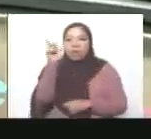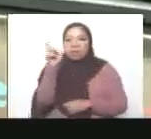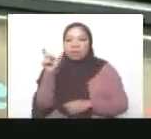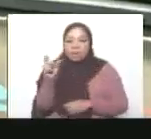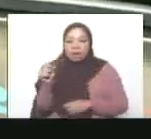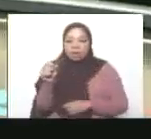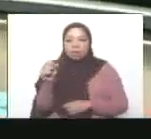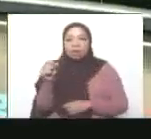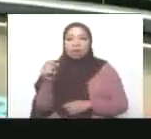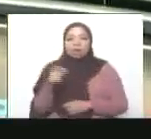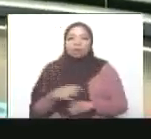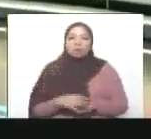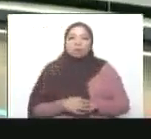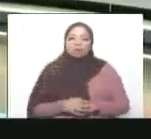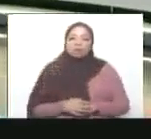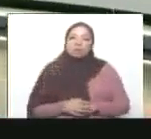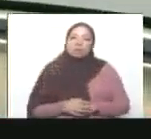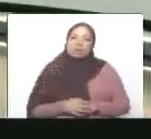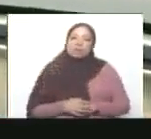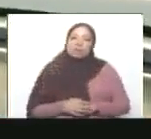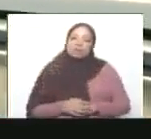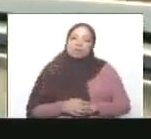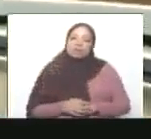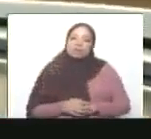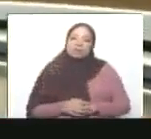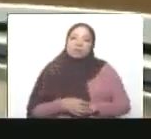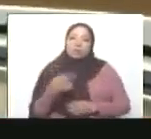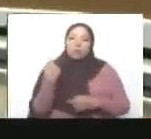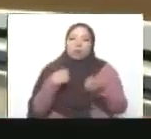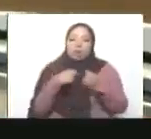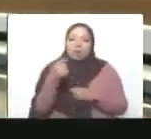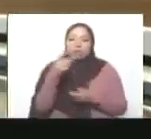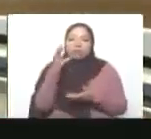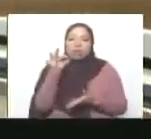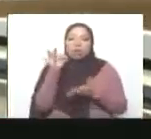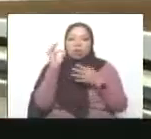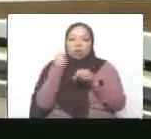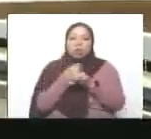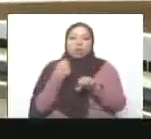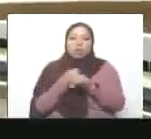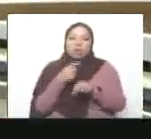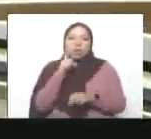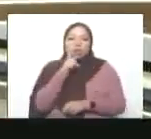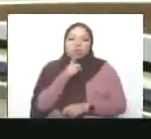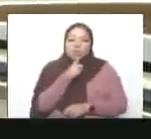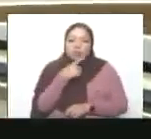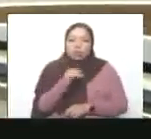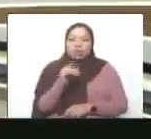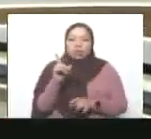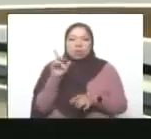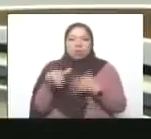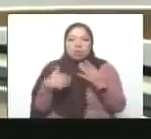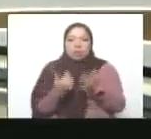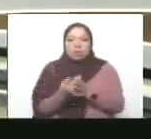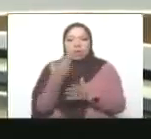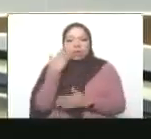este producto, bueno, ellos se lo llevaron en café verde, lo procesaron y le dieron el nombre, mira el nombre que le colocaron allá en